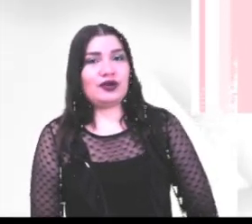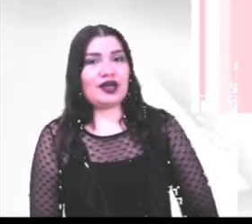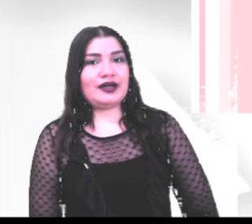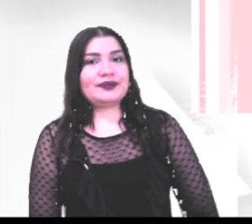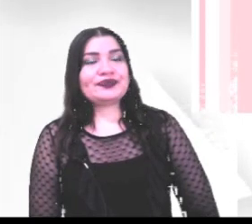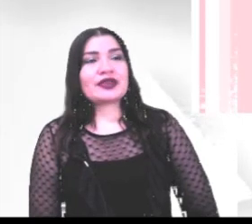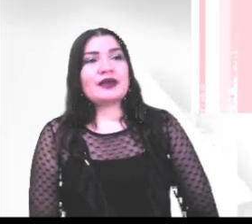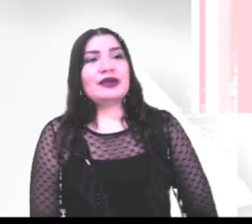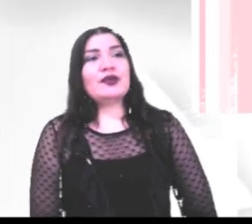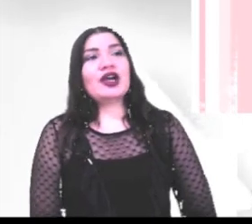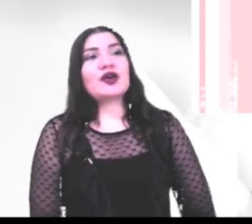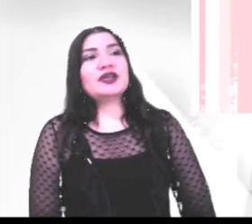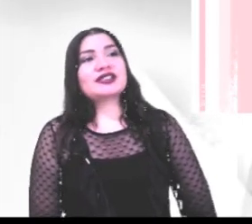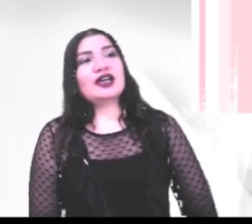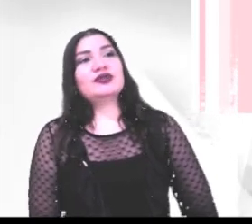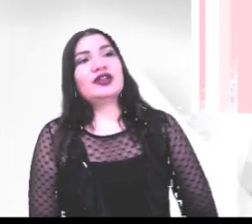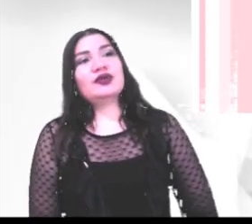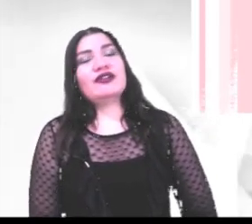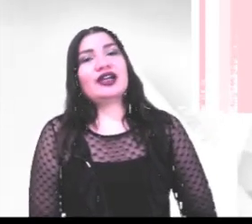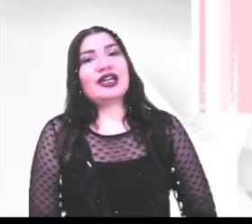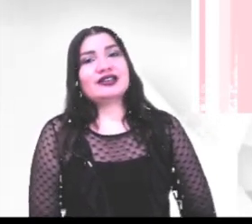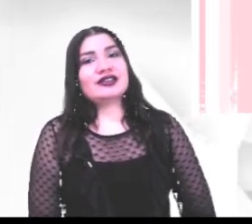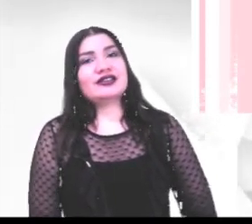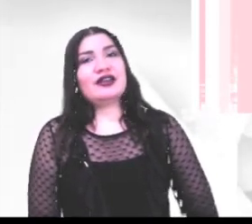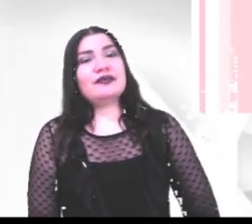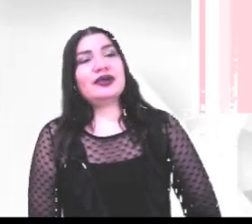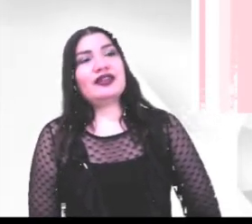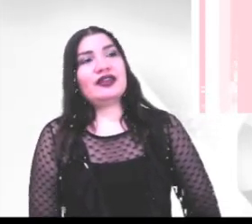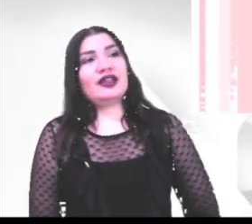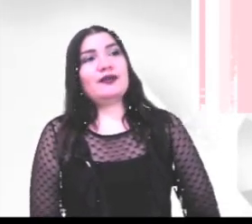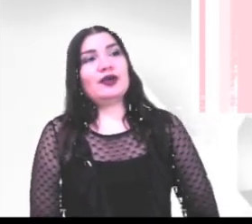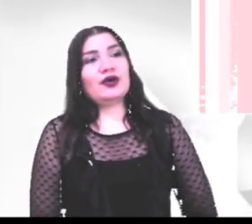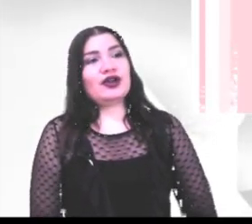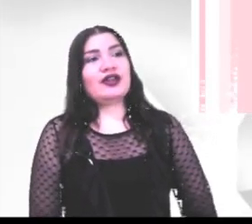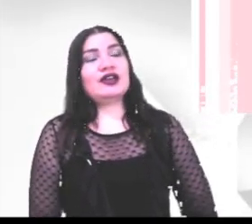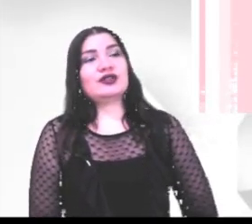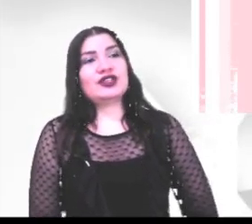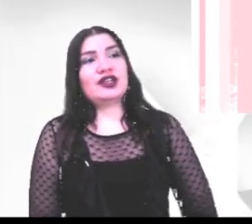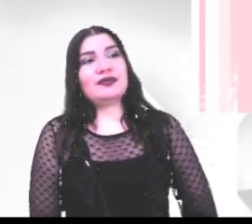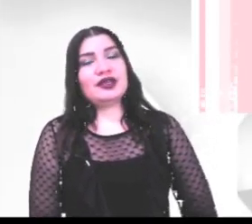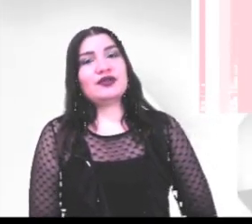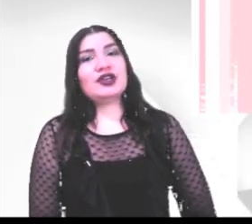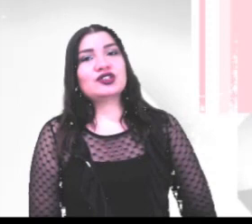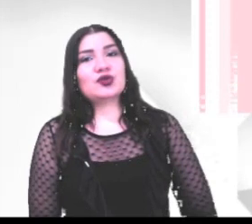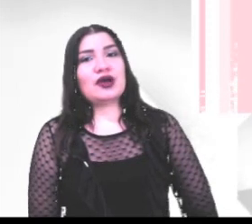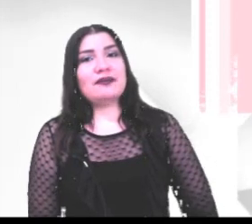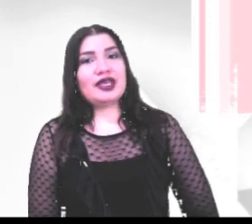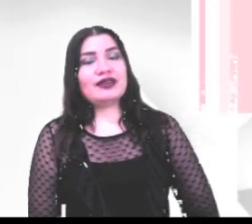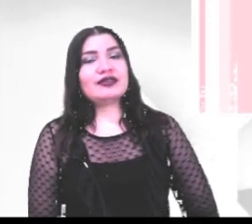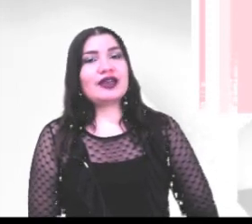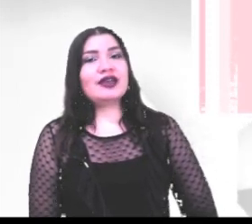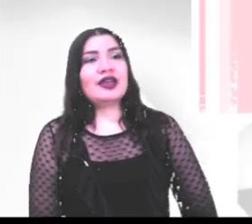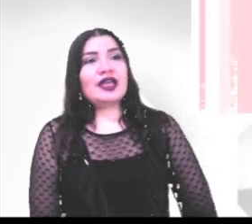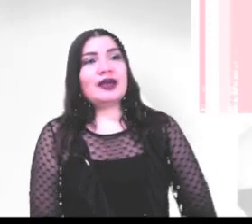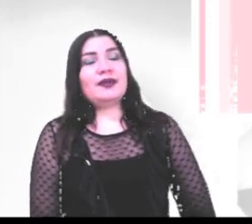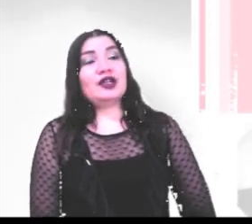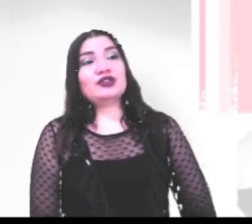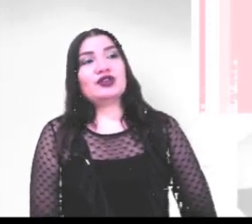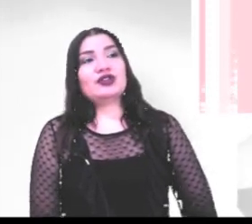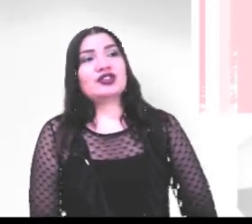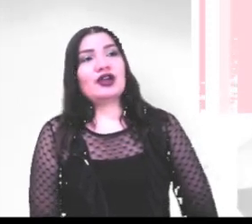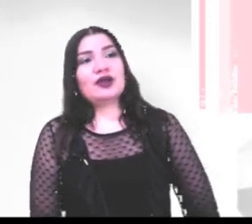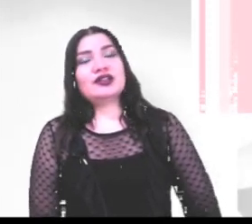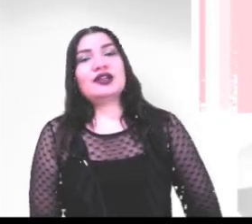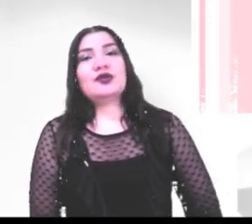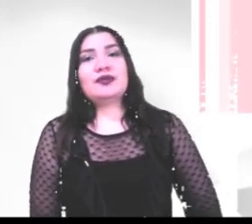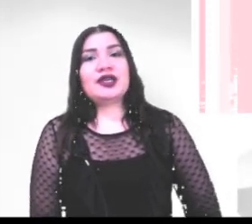intibucá vamos a comenzar una nueva clase siempre del bloque de los seres vivos en su ambiente espero